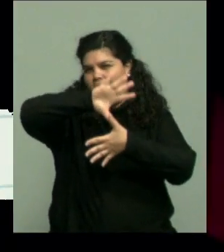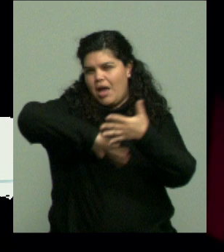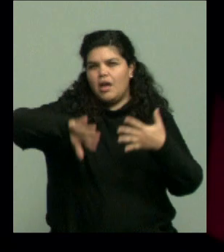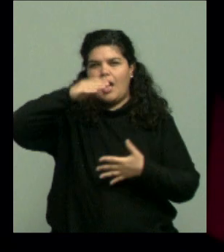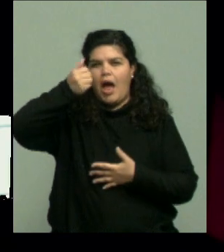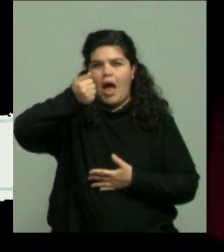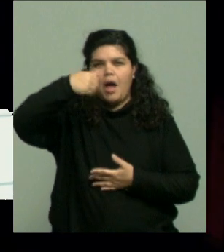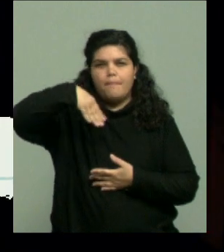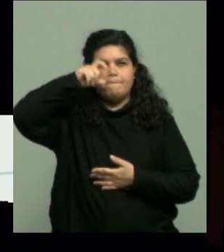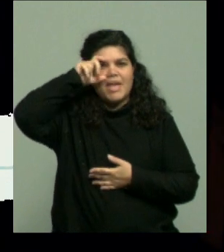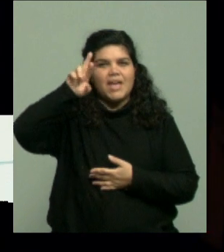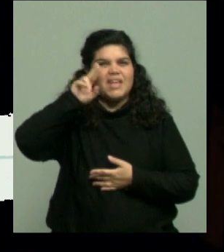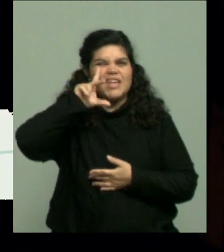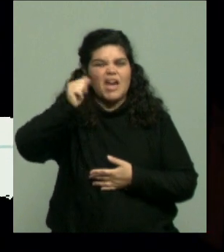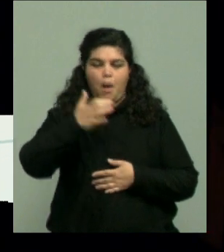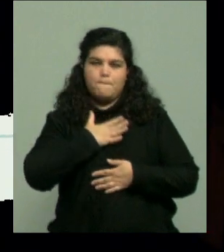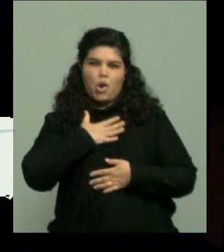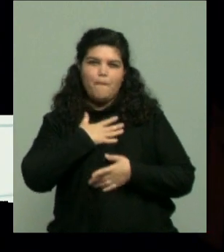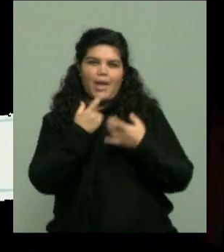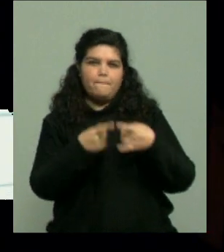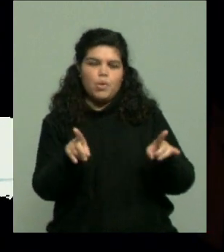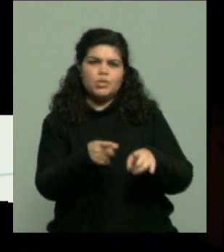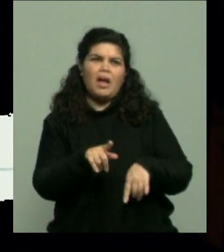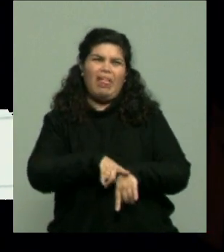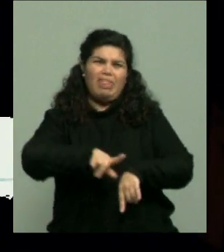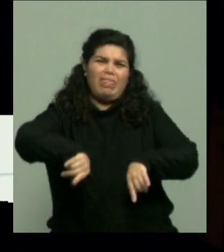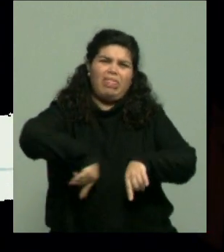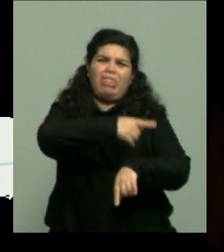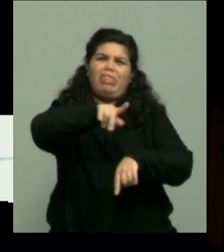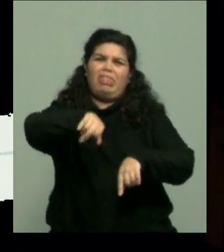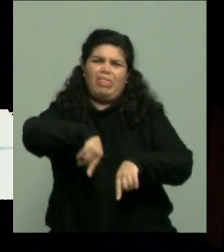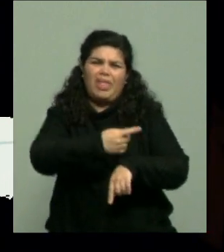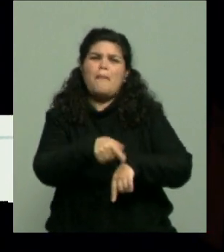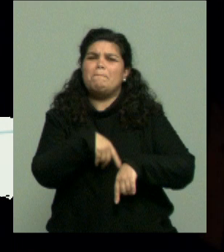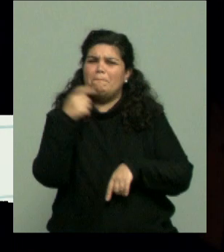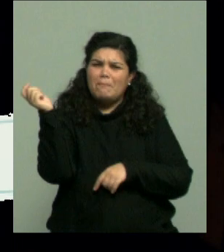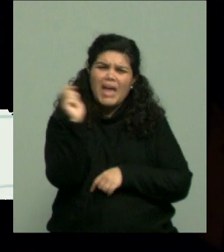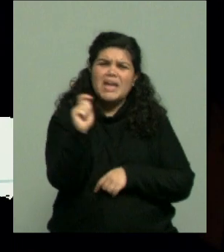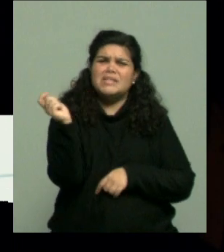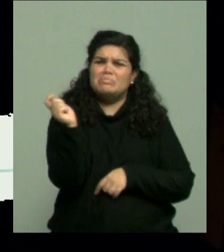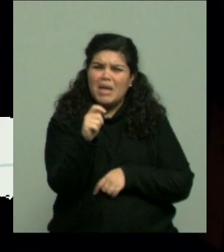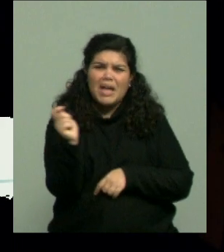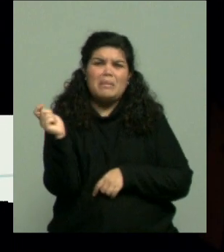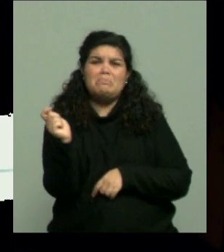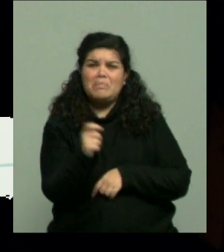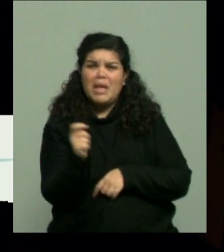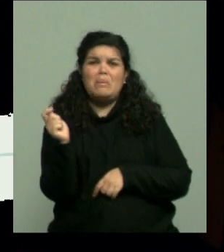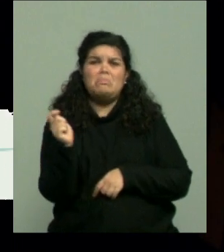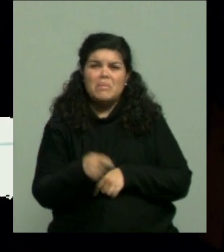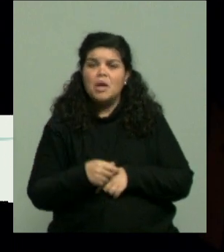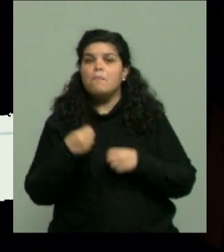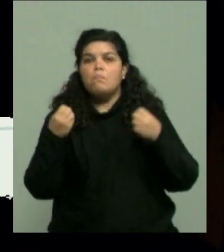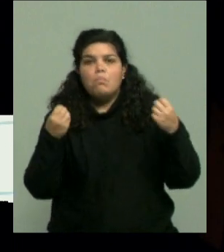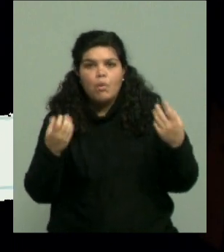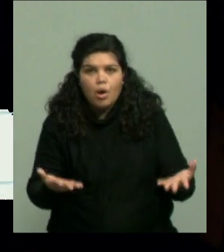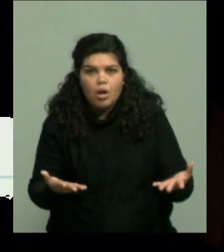de nuestras primeras obras propias. Bueno, tardó muchísimos meses en crearse justamente por eso, porque fue el camino en el que nosotros nos fuimos